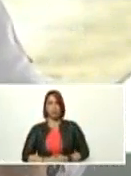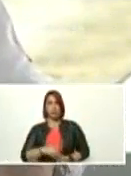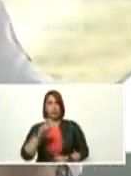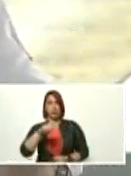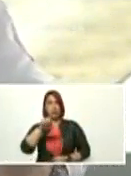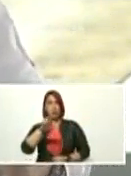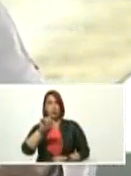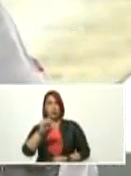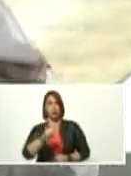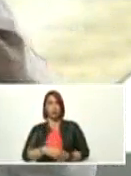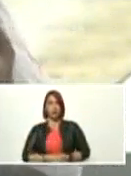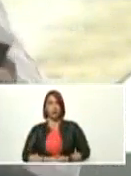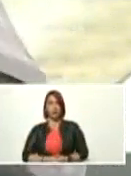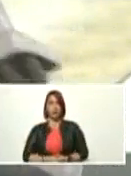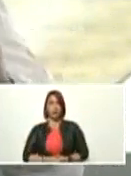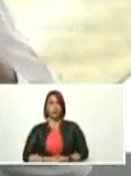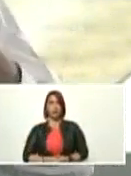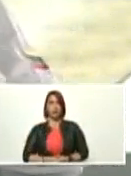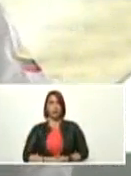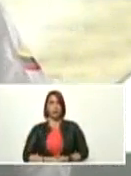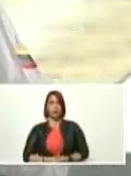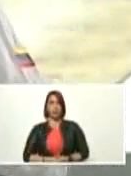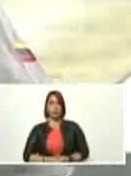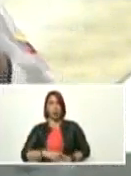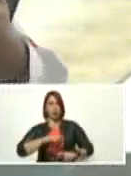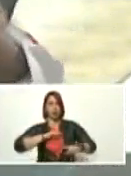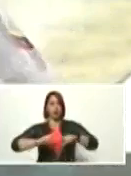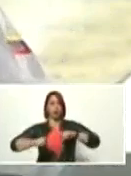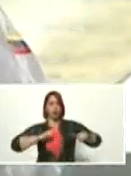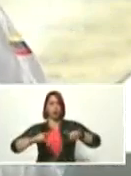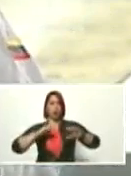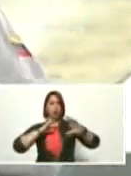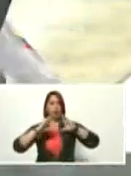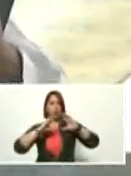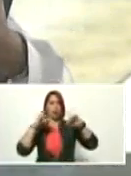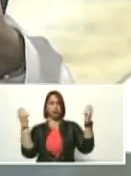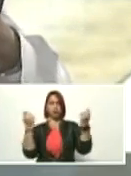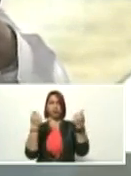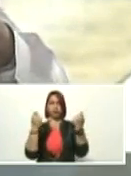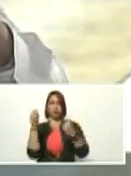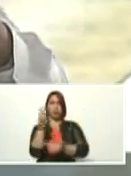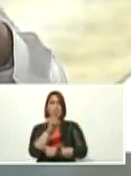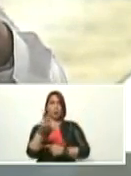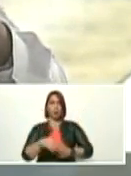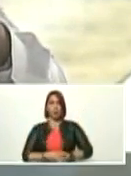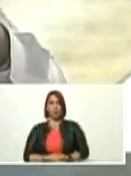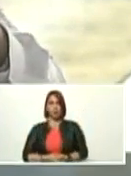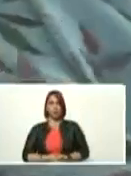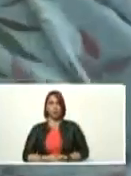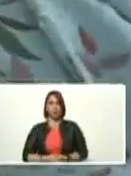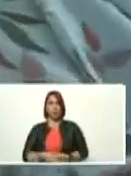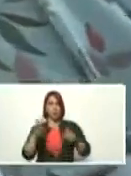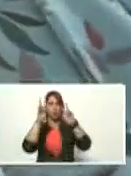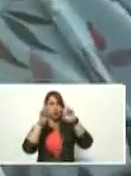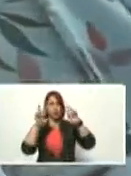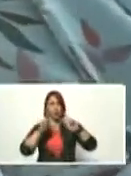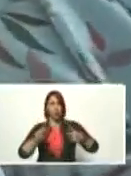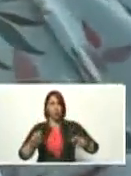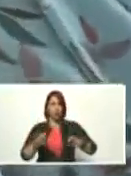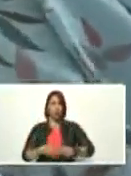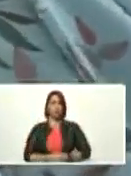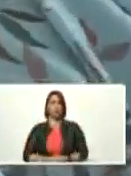Brito García. La dictadura mediática de Venezuela. Investigación de